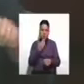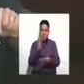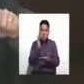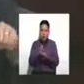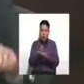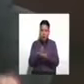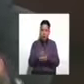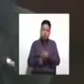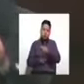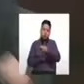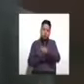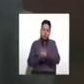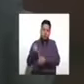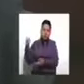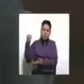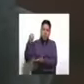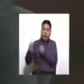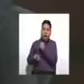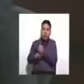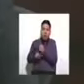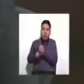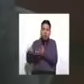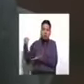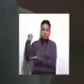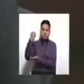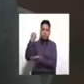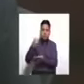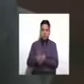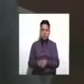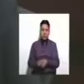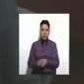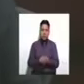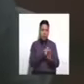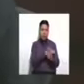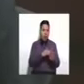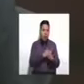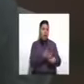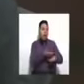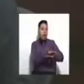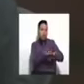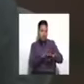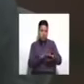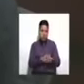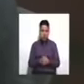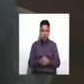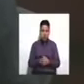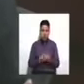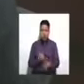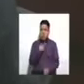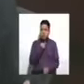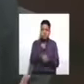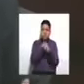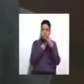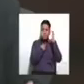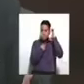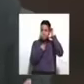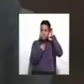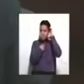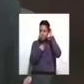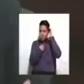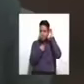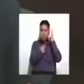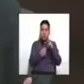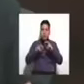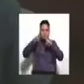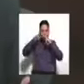de intervenir sin pasarle la factura al sector privado y a la clase media, y haber generado la asfixia tributaria que hoy los centros